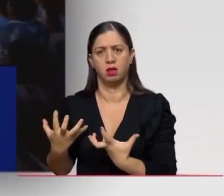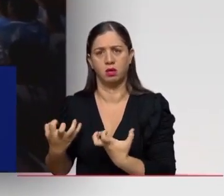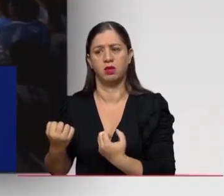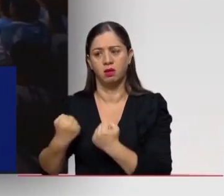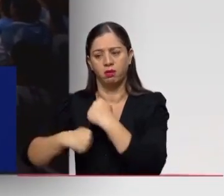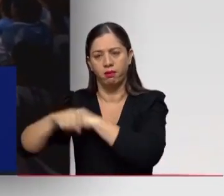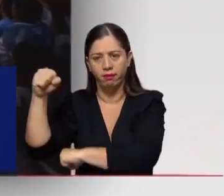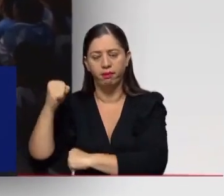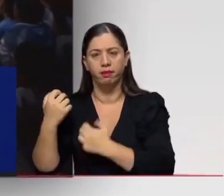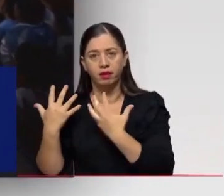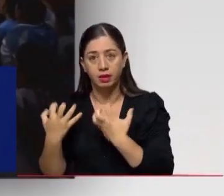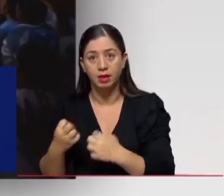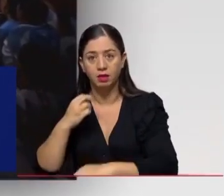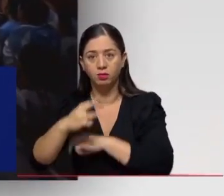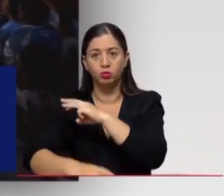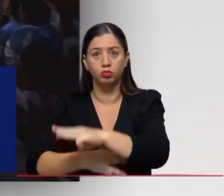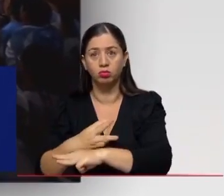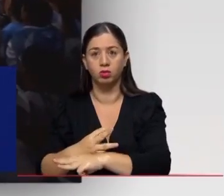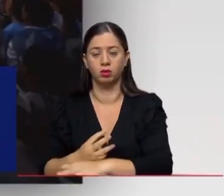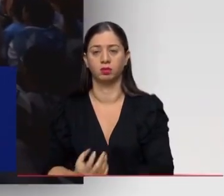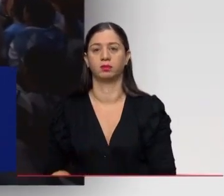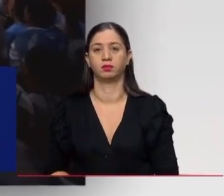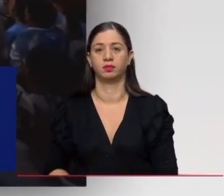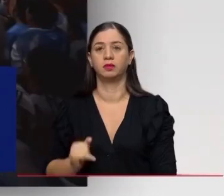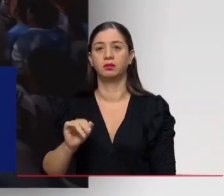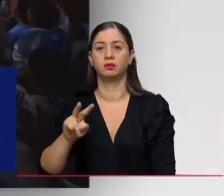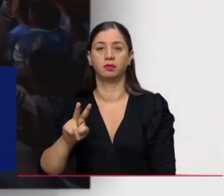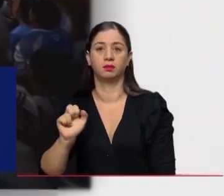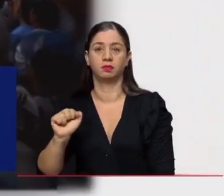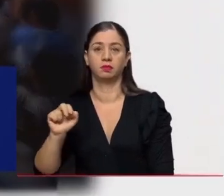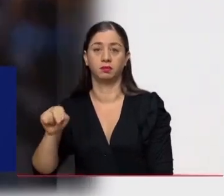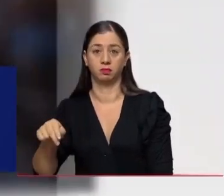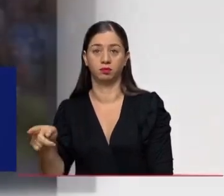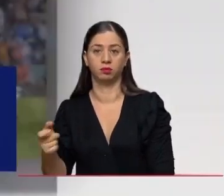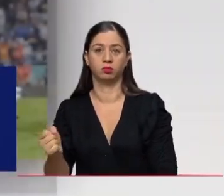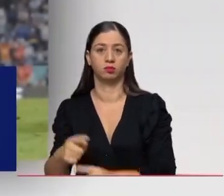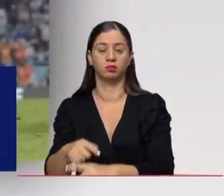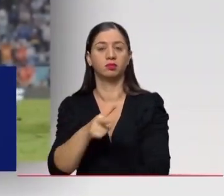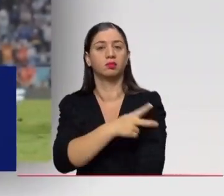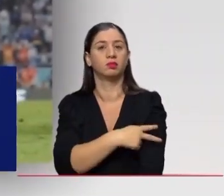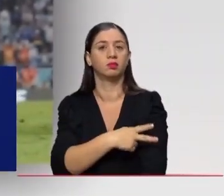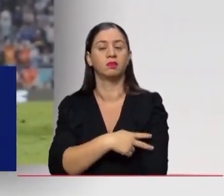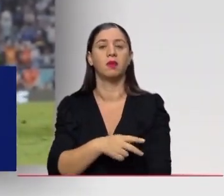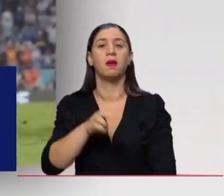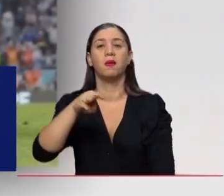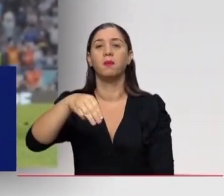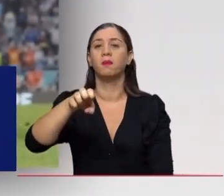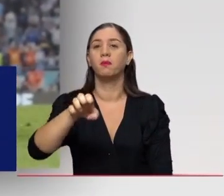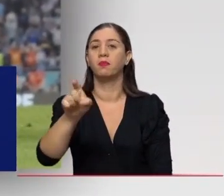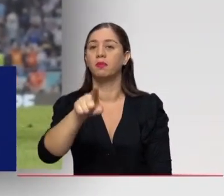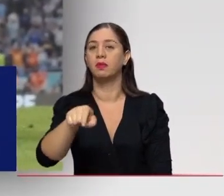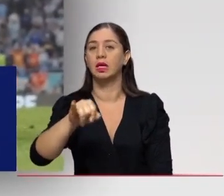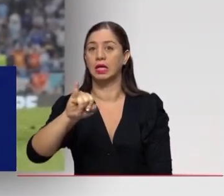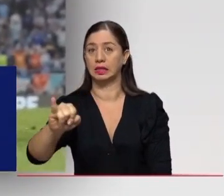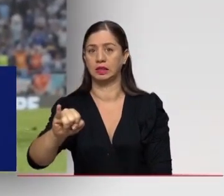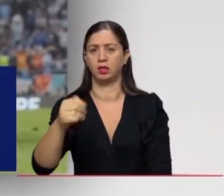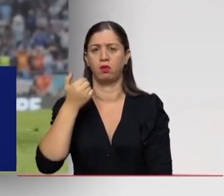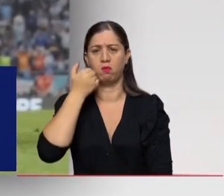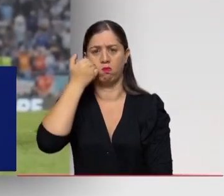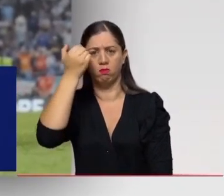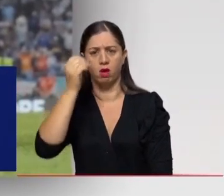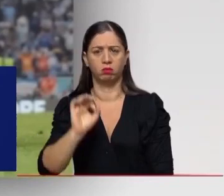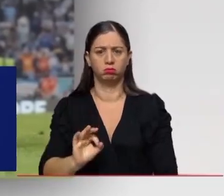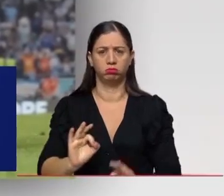ganar este Mundial. Capitán Iván Ramiro, llega Lionel Andrés Messi en su gran dimensión futbolística, maduro, genial,